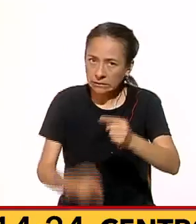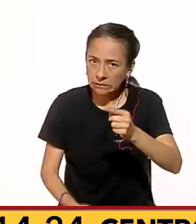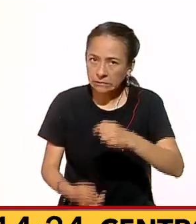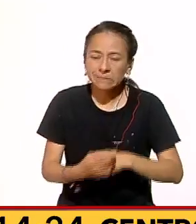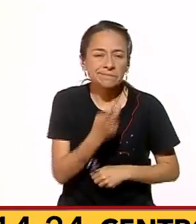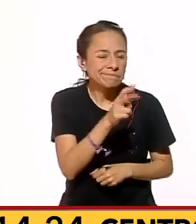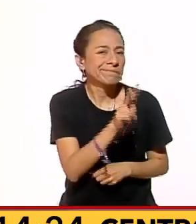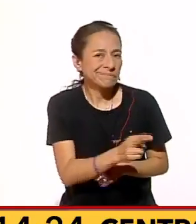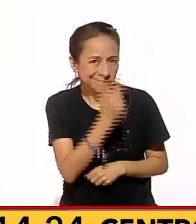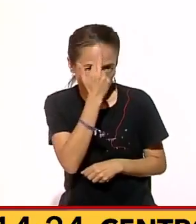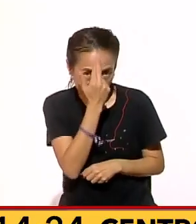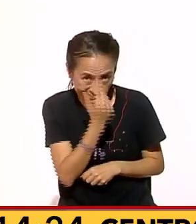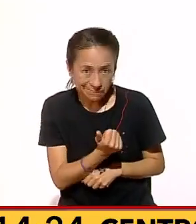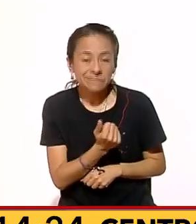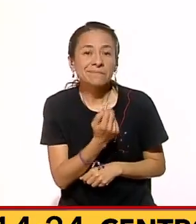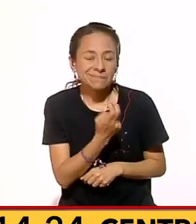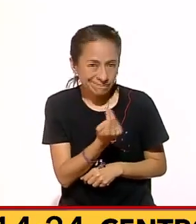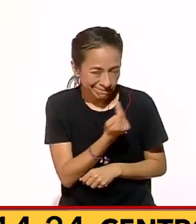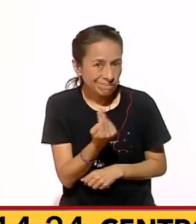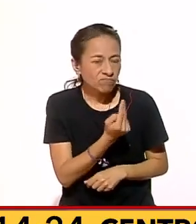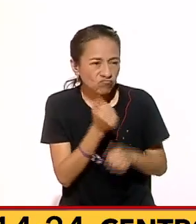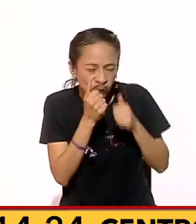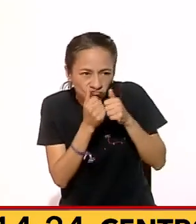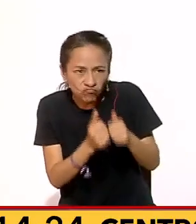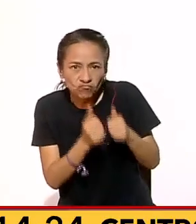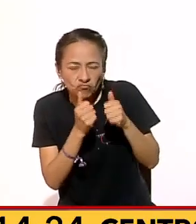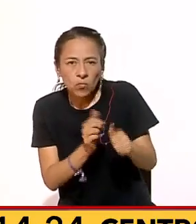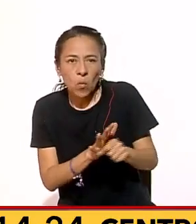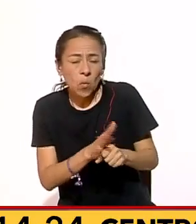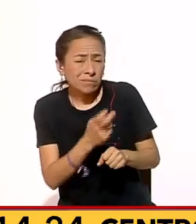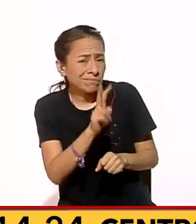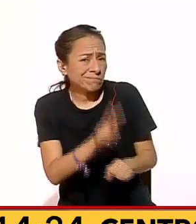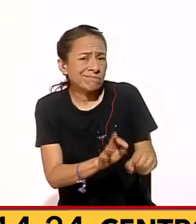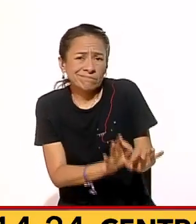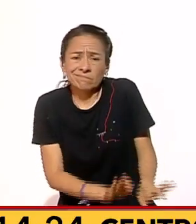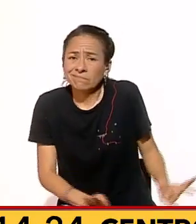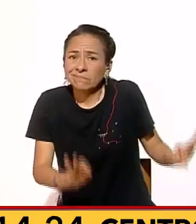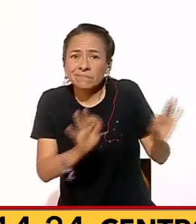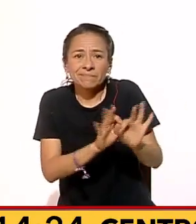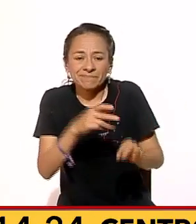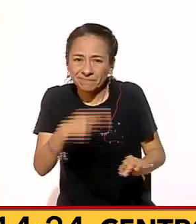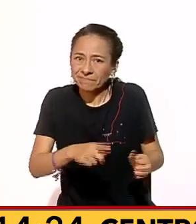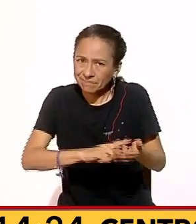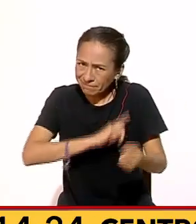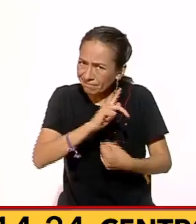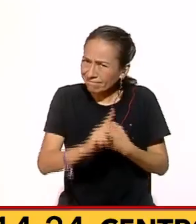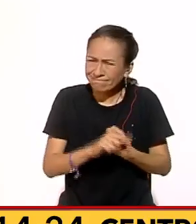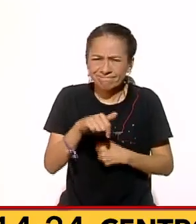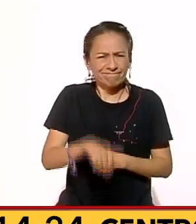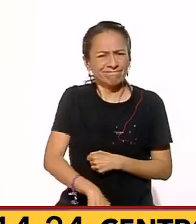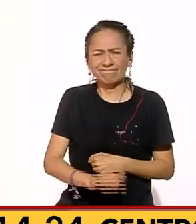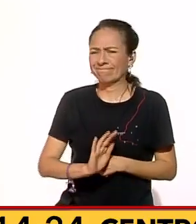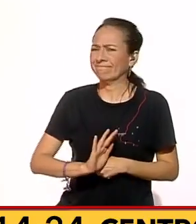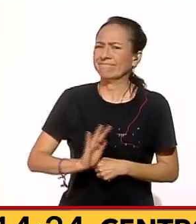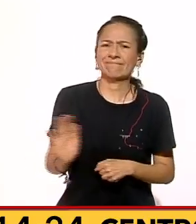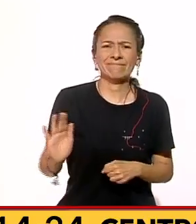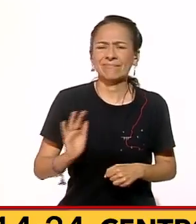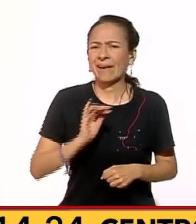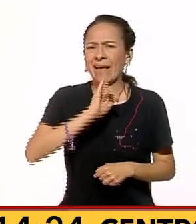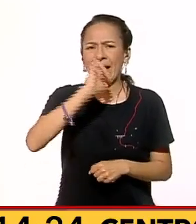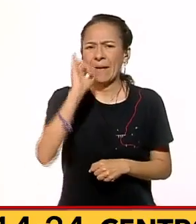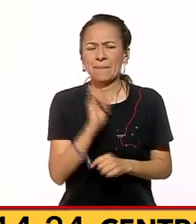debemos perder pues la visión, porque sí es muy, muy importante y nuestro país pues nunca ha tenido una